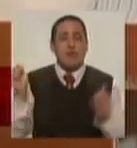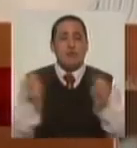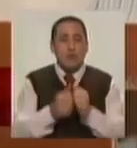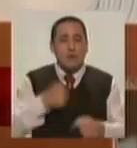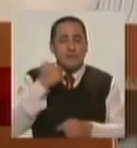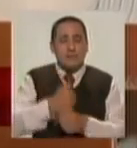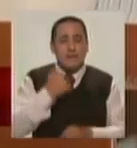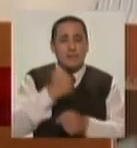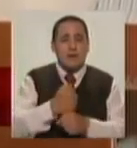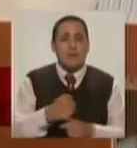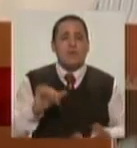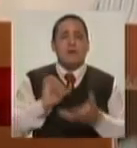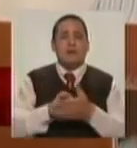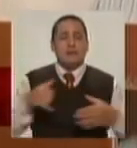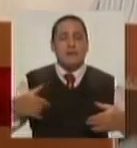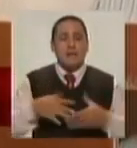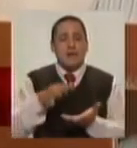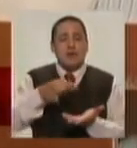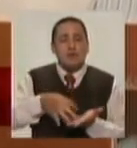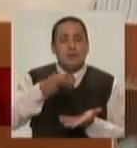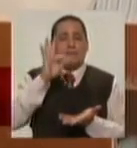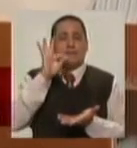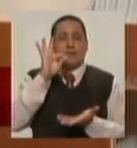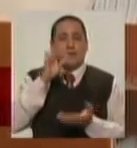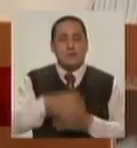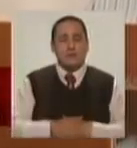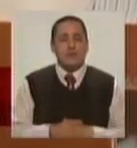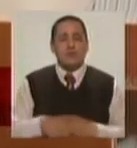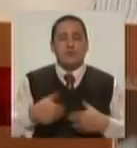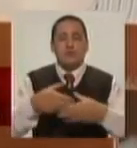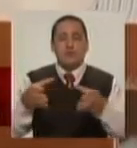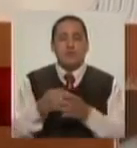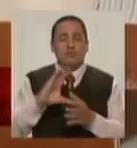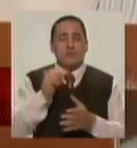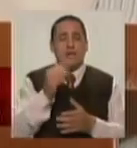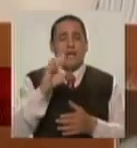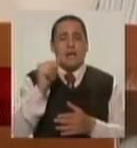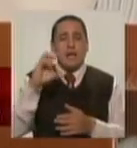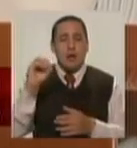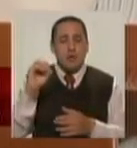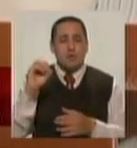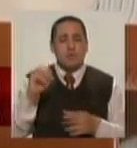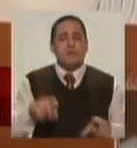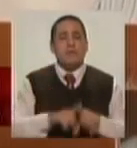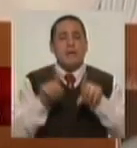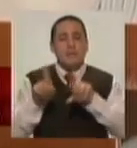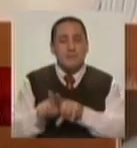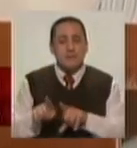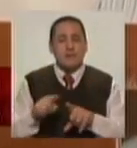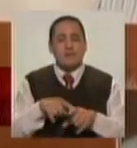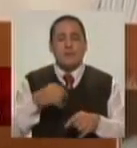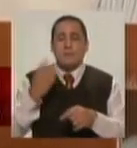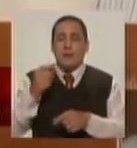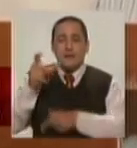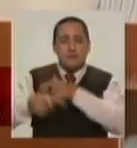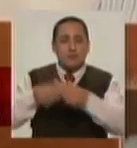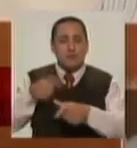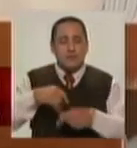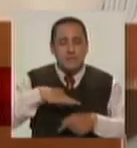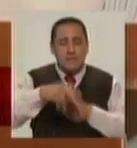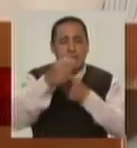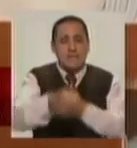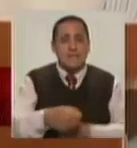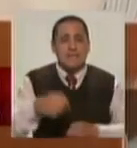esta obra que nuestros cafetaleros, nuestros cacaoteros que están incursionando, nuestros sembradores de